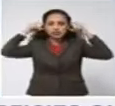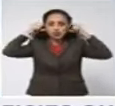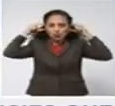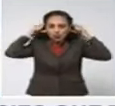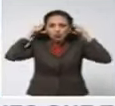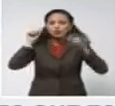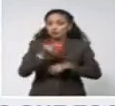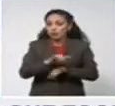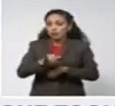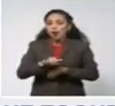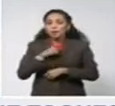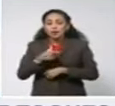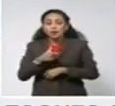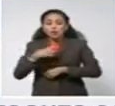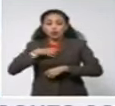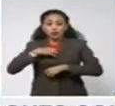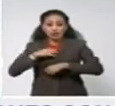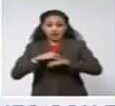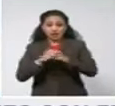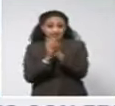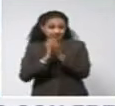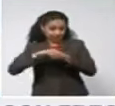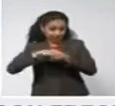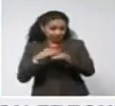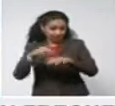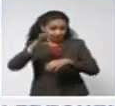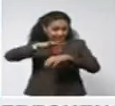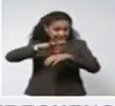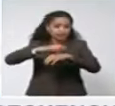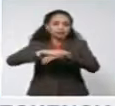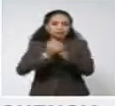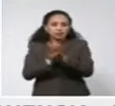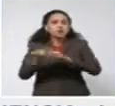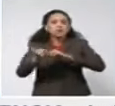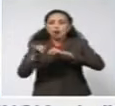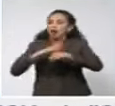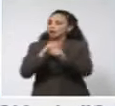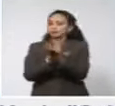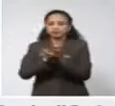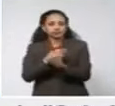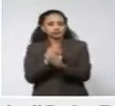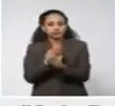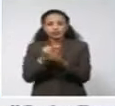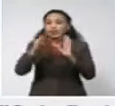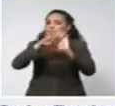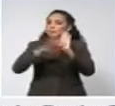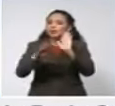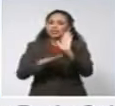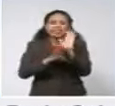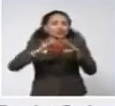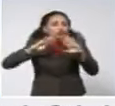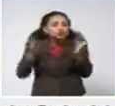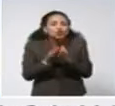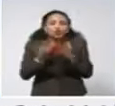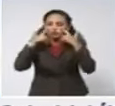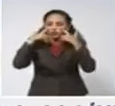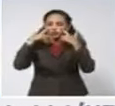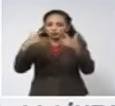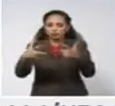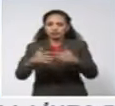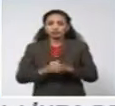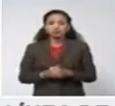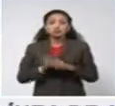soluciones. Y creo que todas las medidas que se tomen son importantes. Es lo que pudiera decir de esto de los balcones, que ya